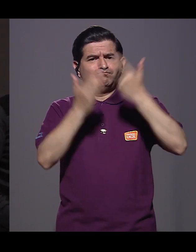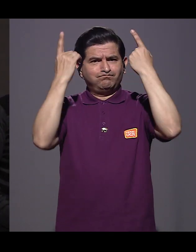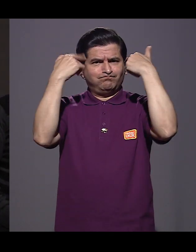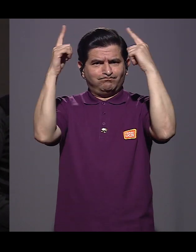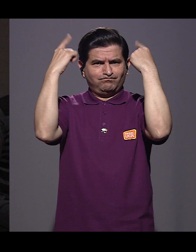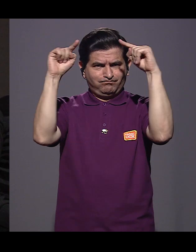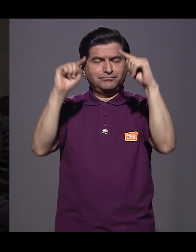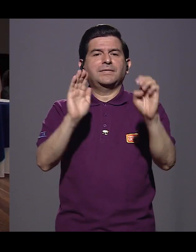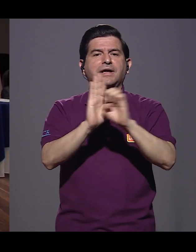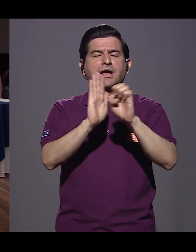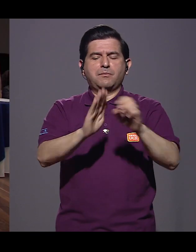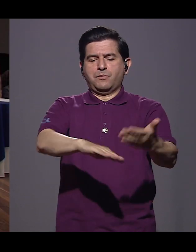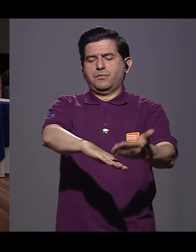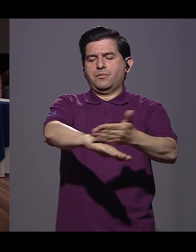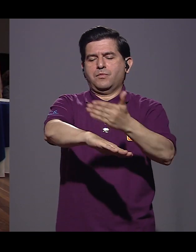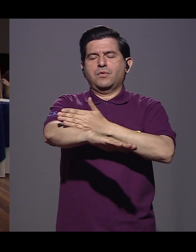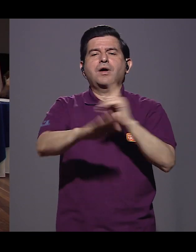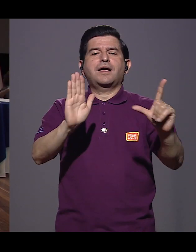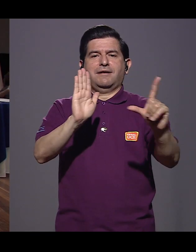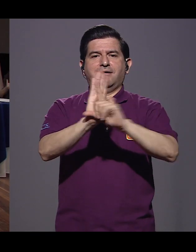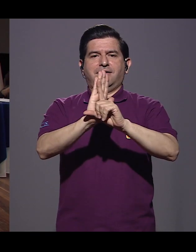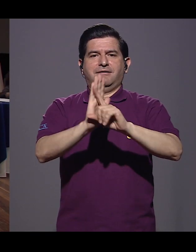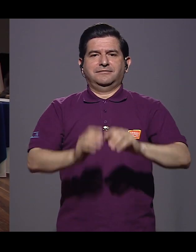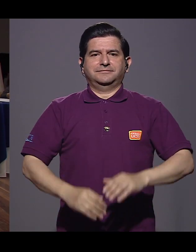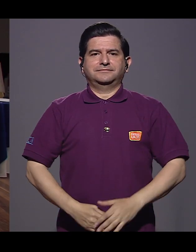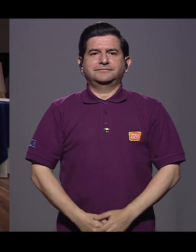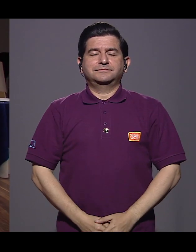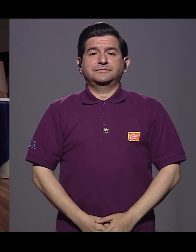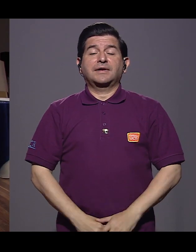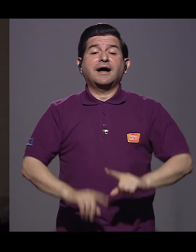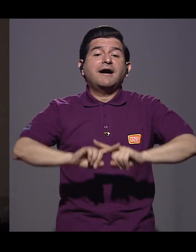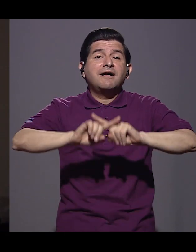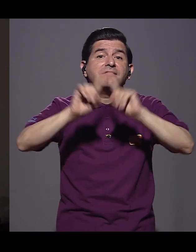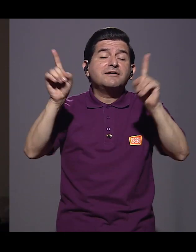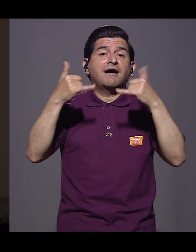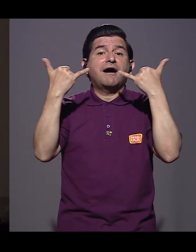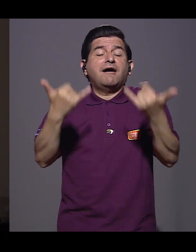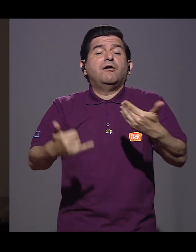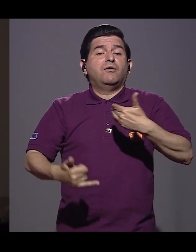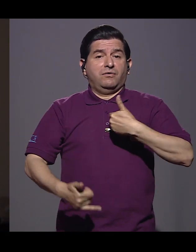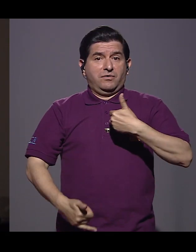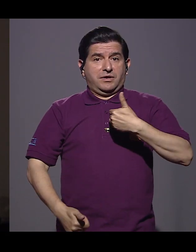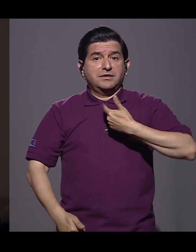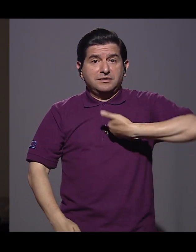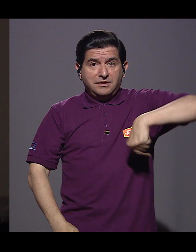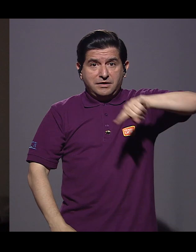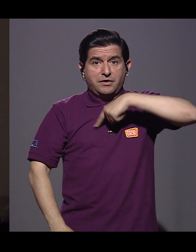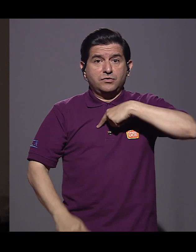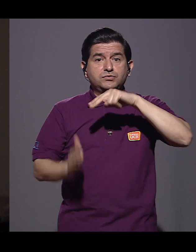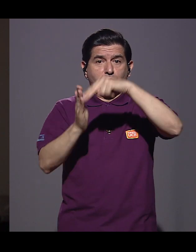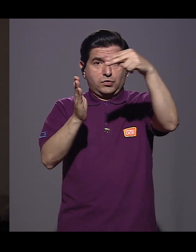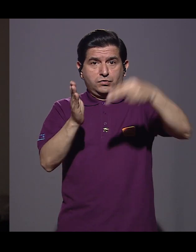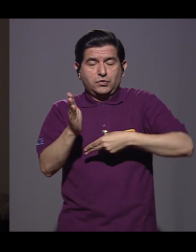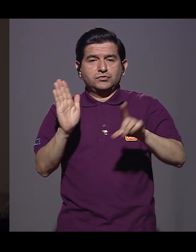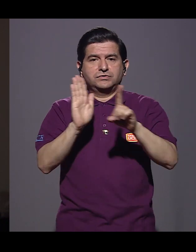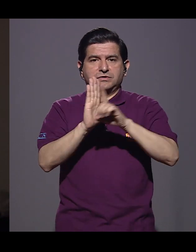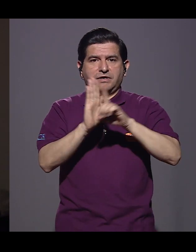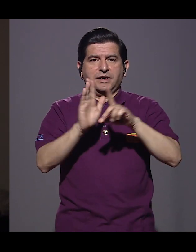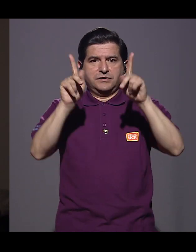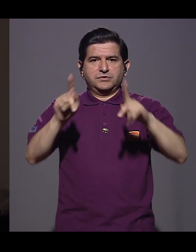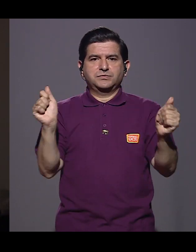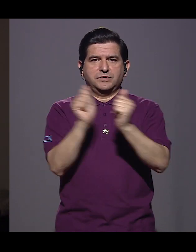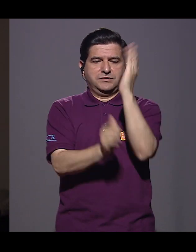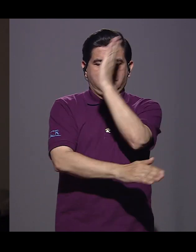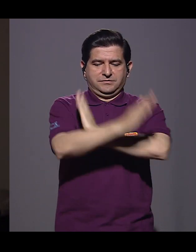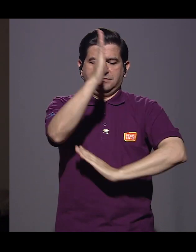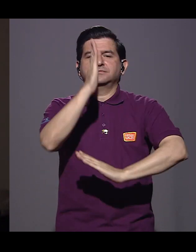cosechado logros, como lo son los avances en legislación. Una diferencia es que ahora contamos con una convención sobre los derechos